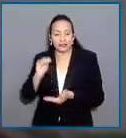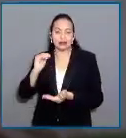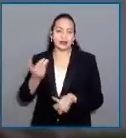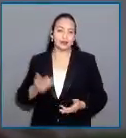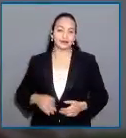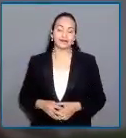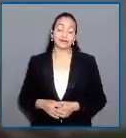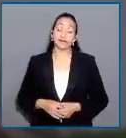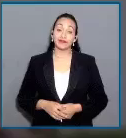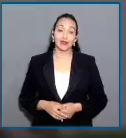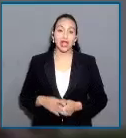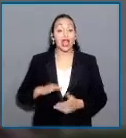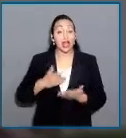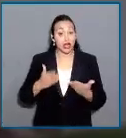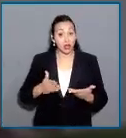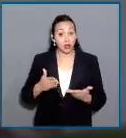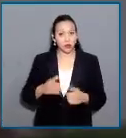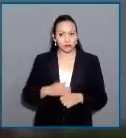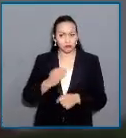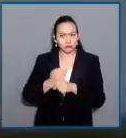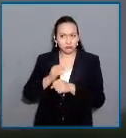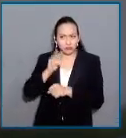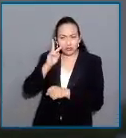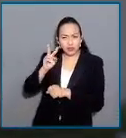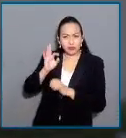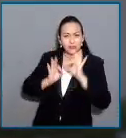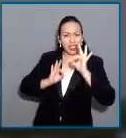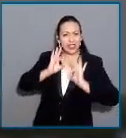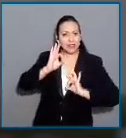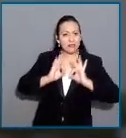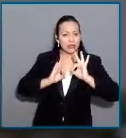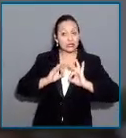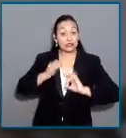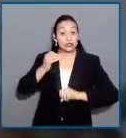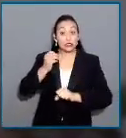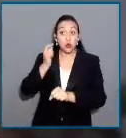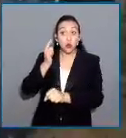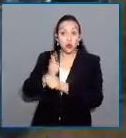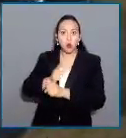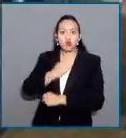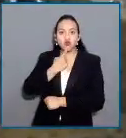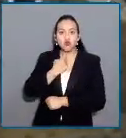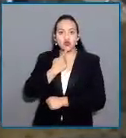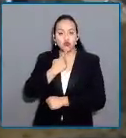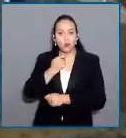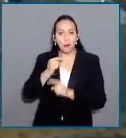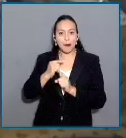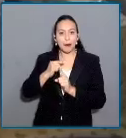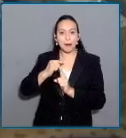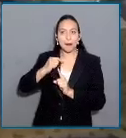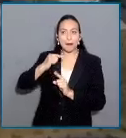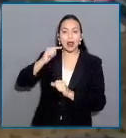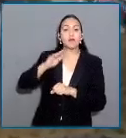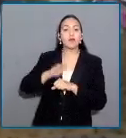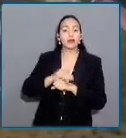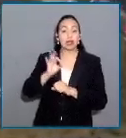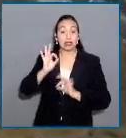añadió que el semáforo nacional de inflación se encuentra en rojo, toda vez que a tasa anual esta se ubicó en